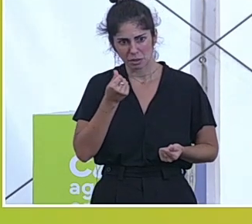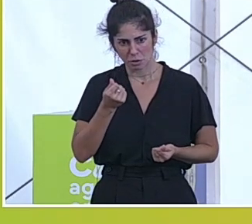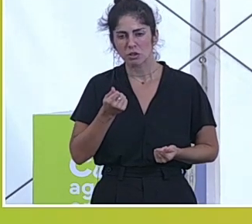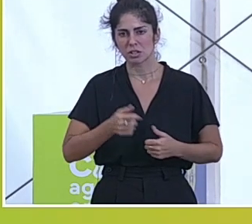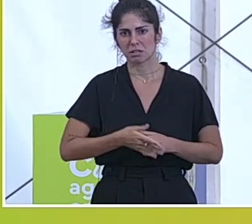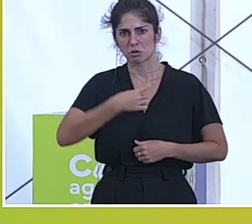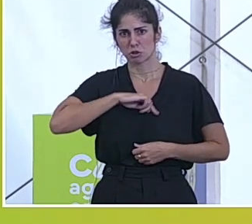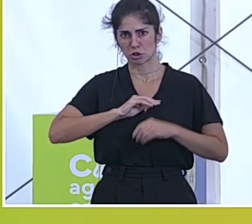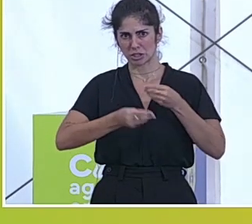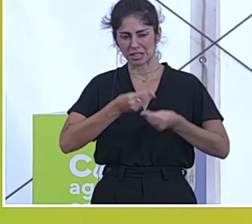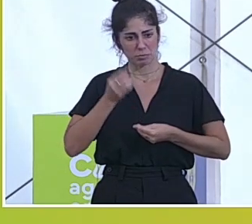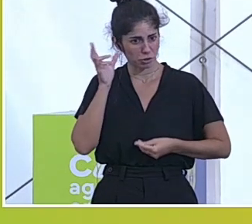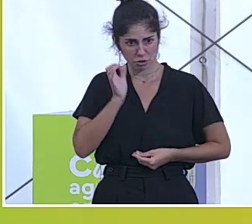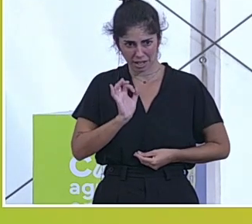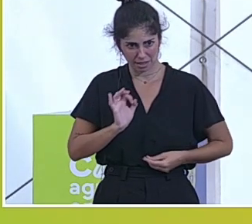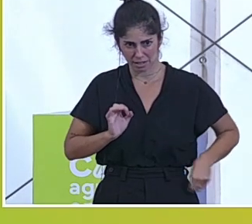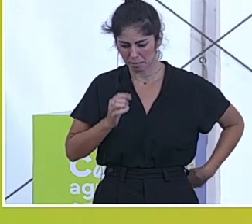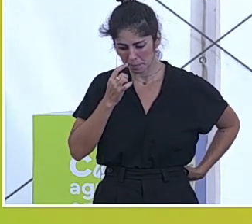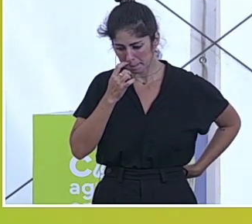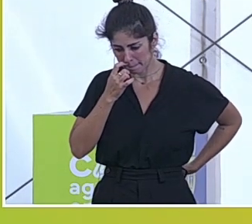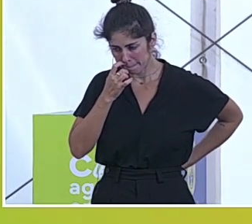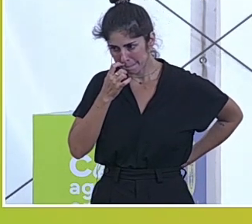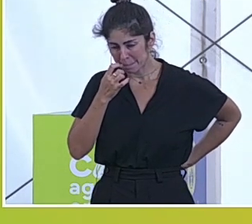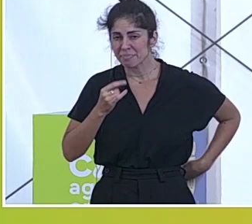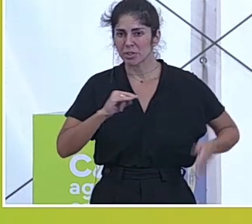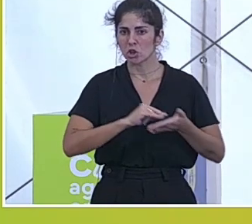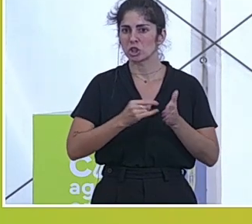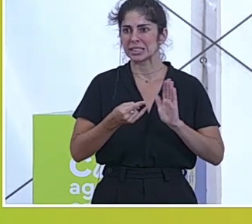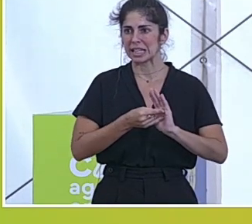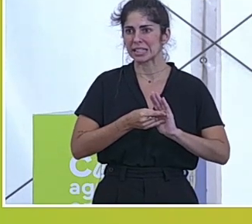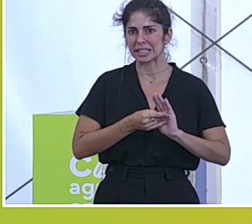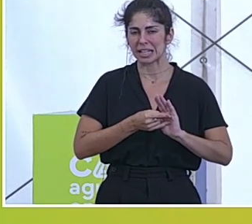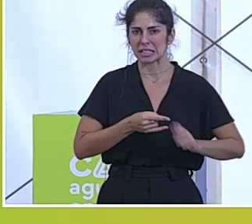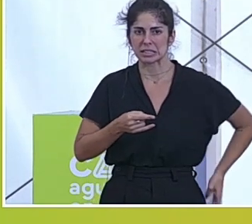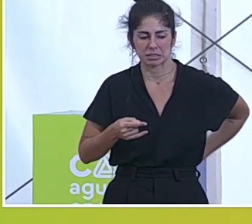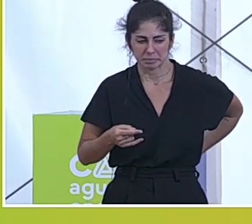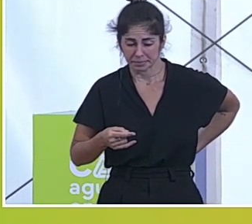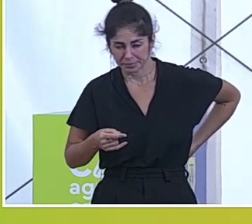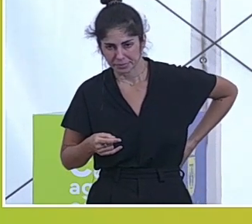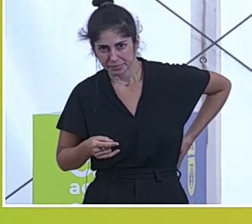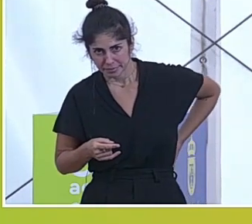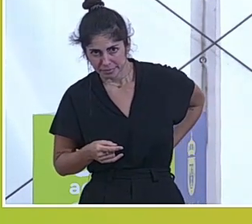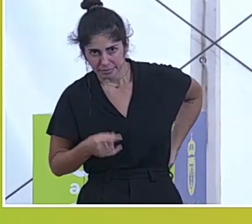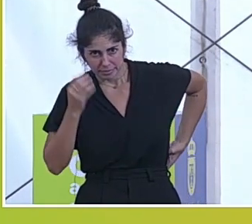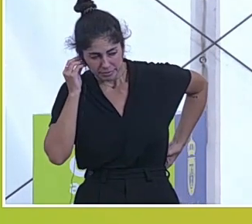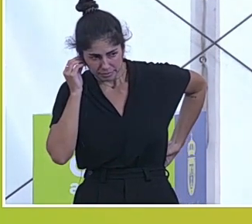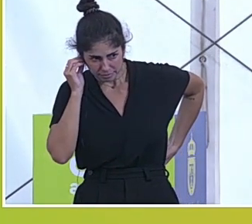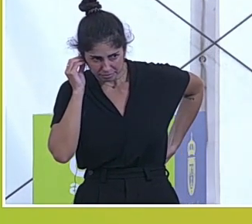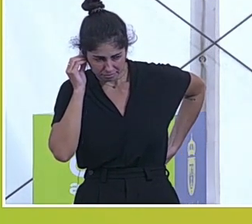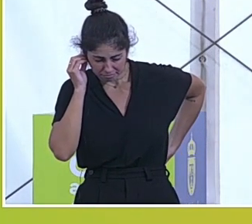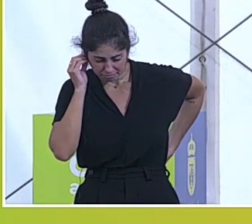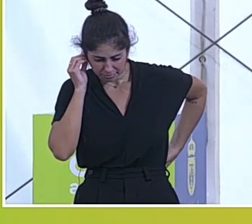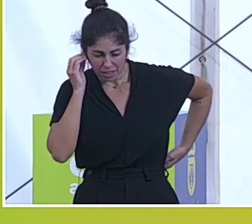nosotros mismos con técnicas, fundamentalmente el Weather Research Forecast como modelo de predicción energética